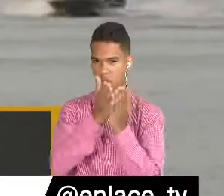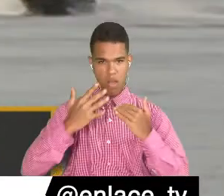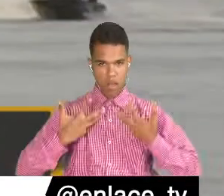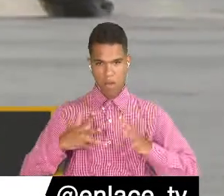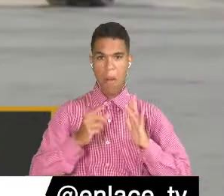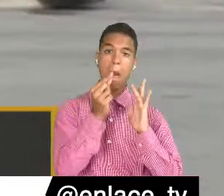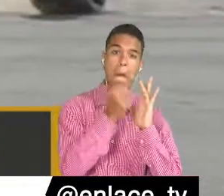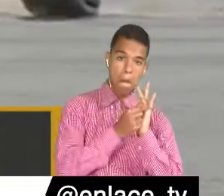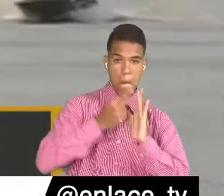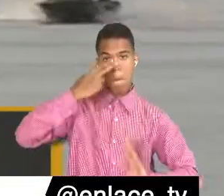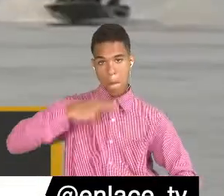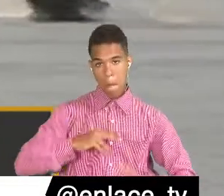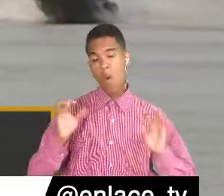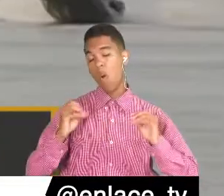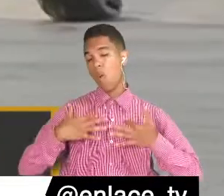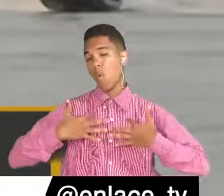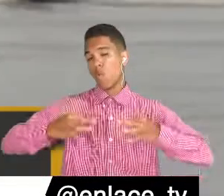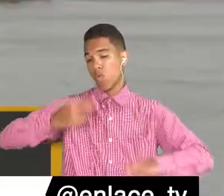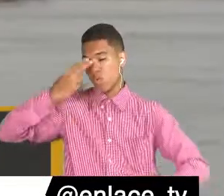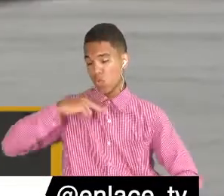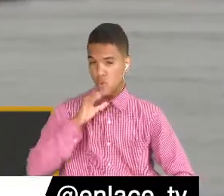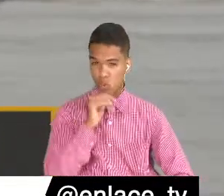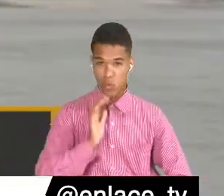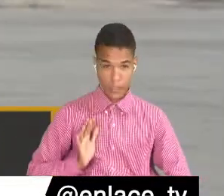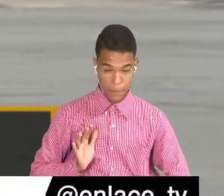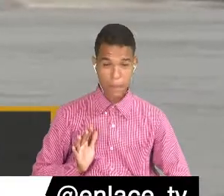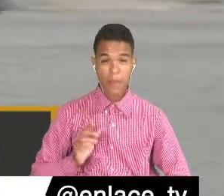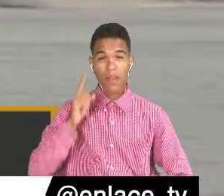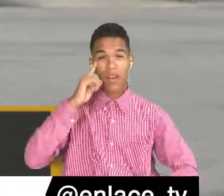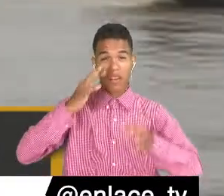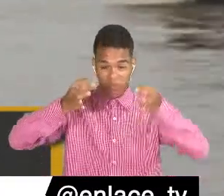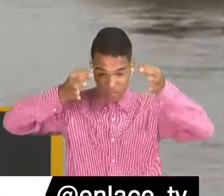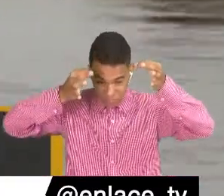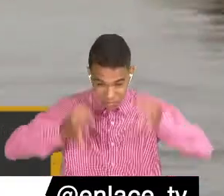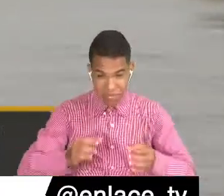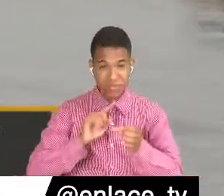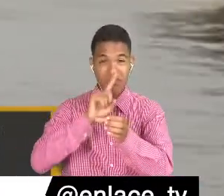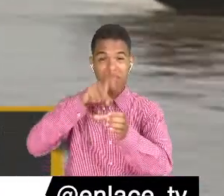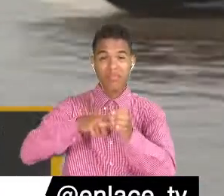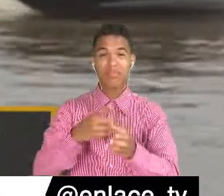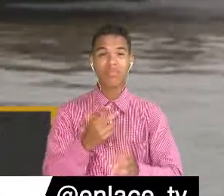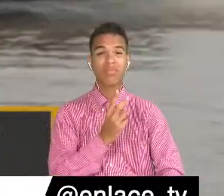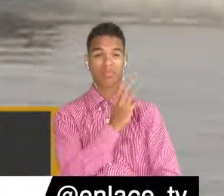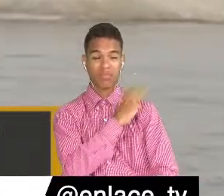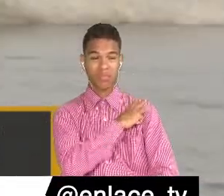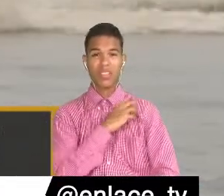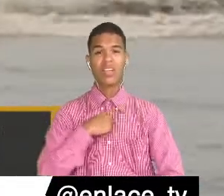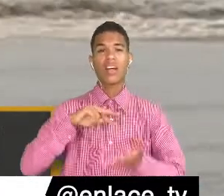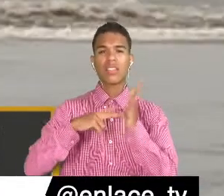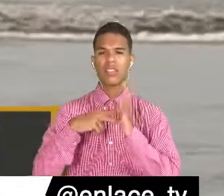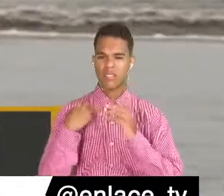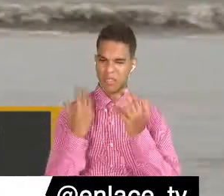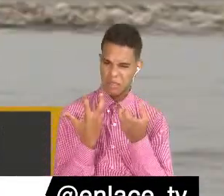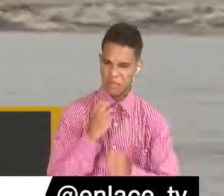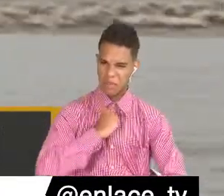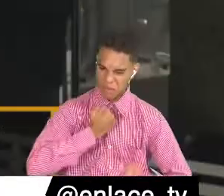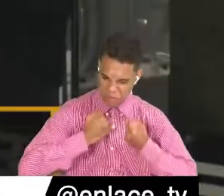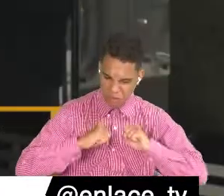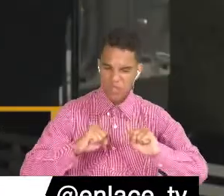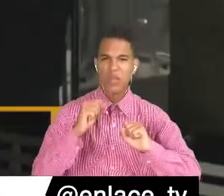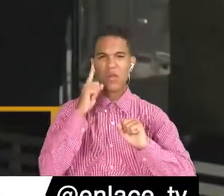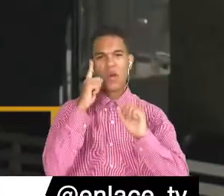casado, con hijo o sin hijo. Para ser oficial en la Armada Nacional, ¿qué se necesita? Las ganas, tener la voluntad, la vocación. Pero también hay